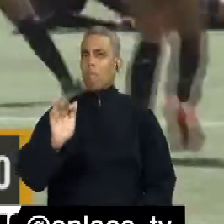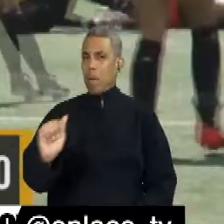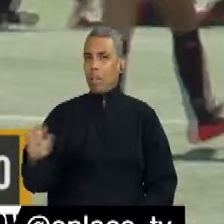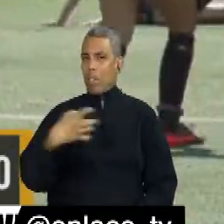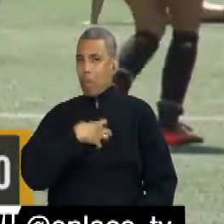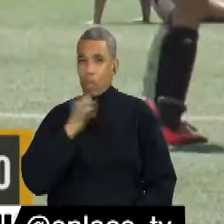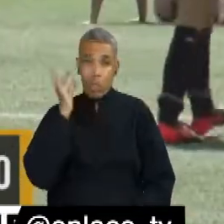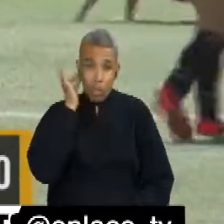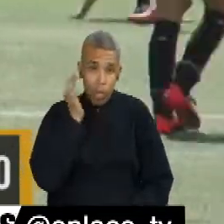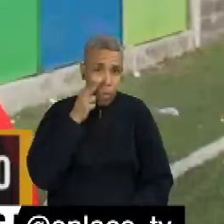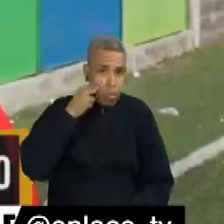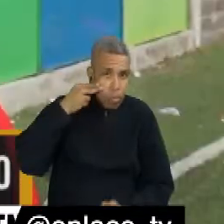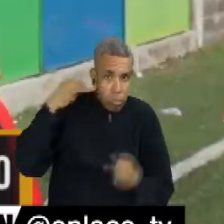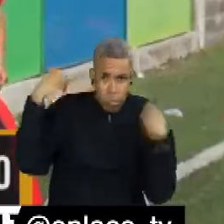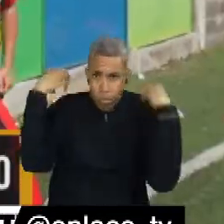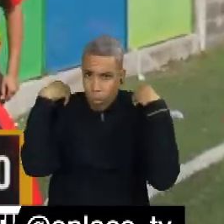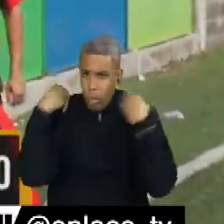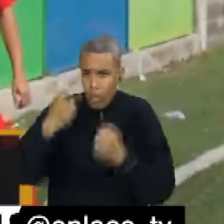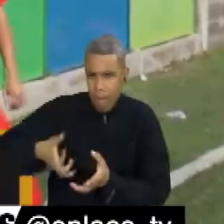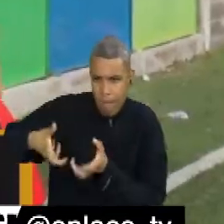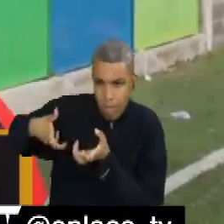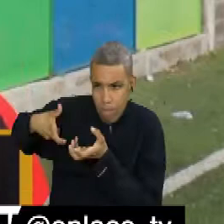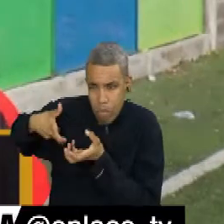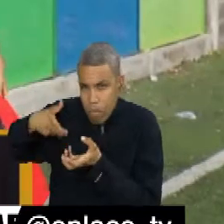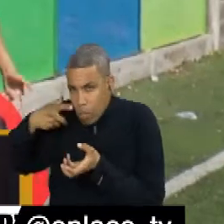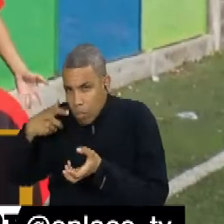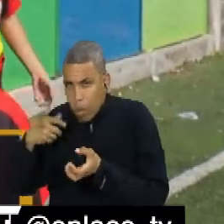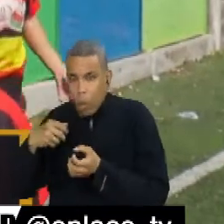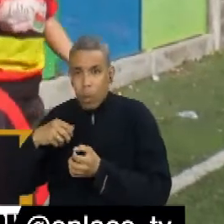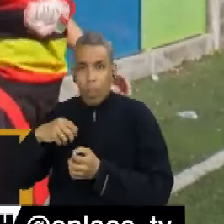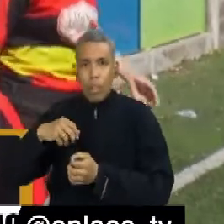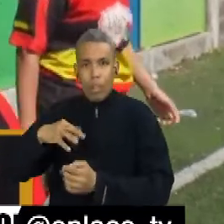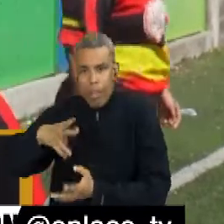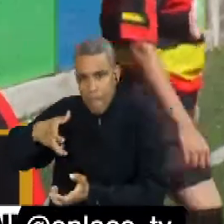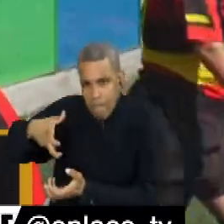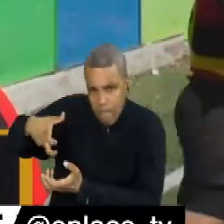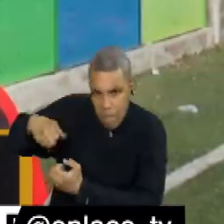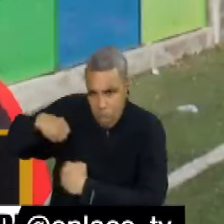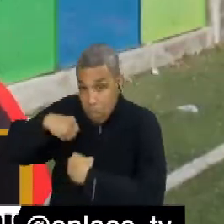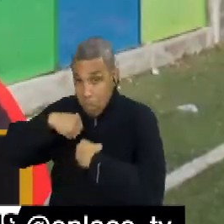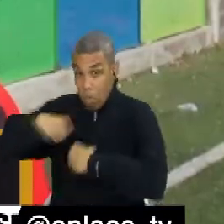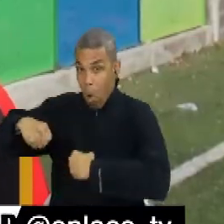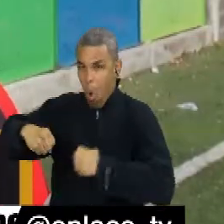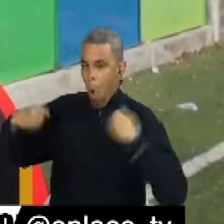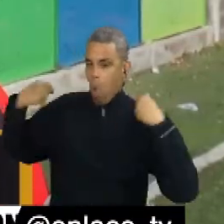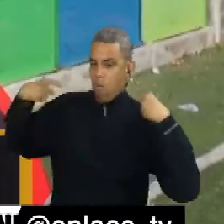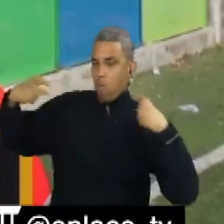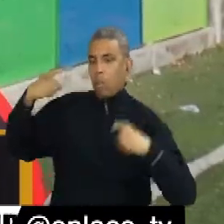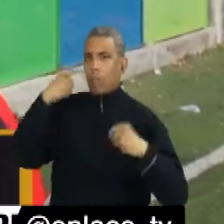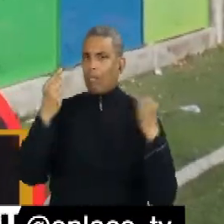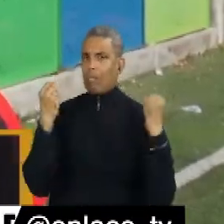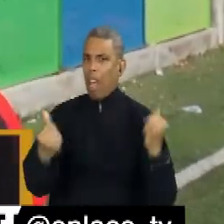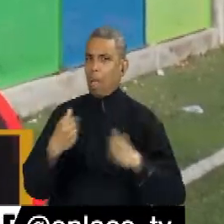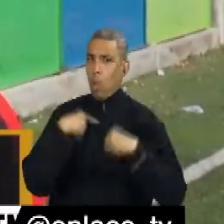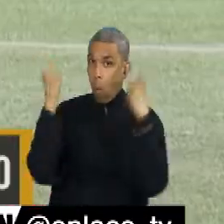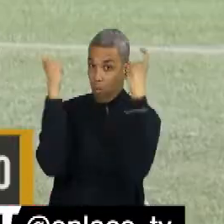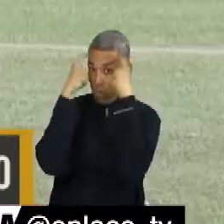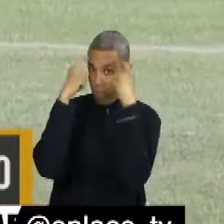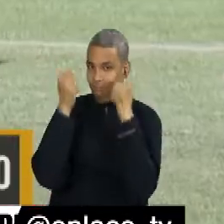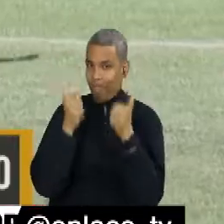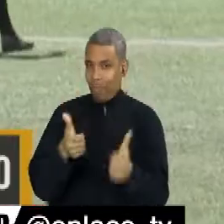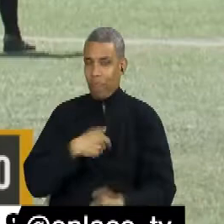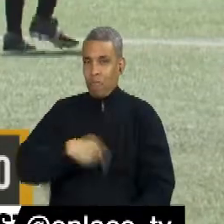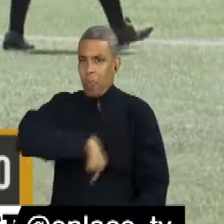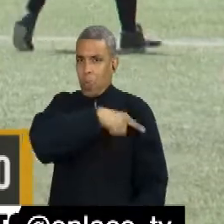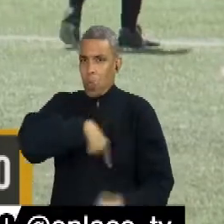ciudad. Este deporte se trata de mucha agilidad, mucha fuerza y rapidez. Y esa es pues nuestra estrategia, ser